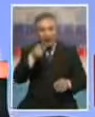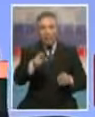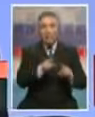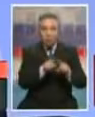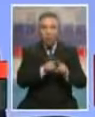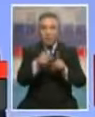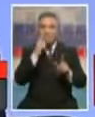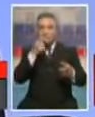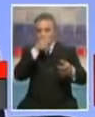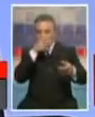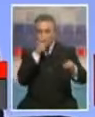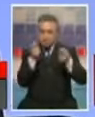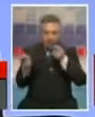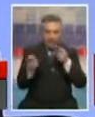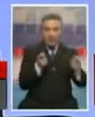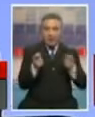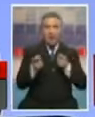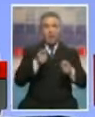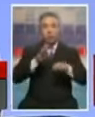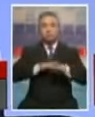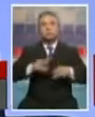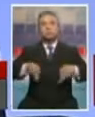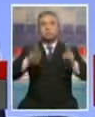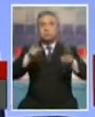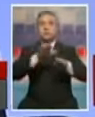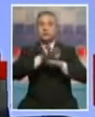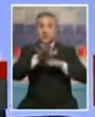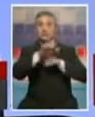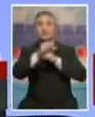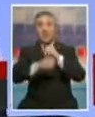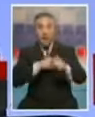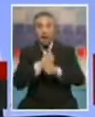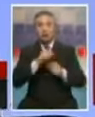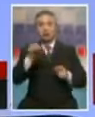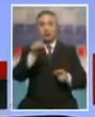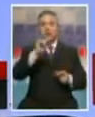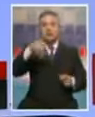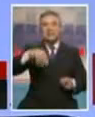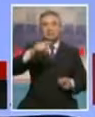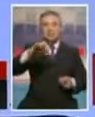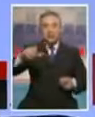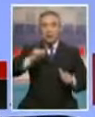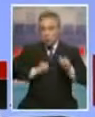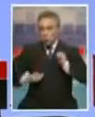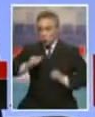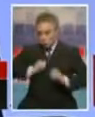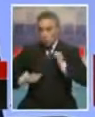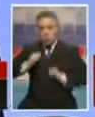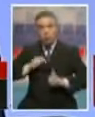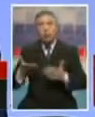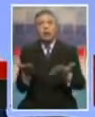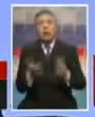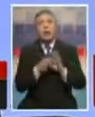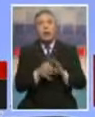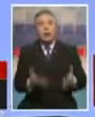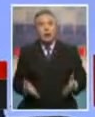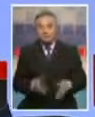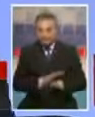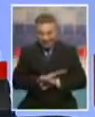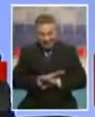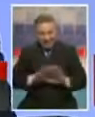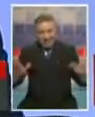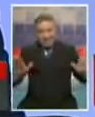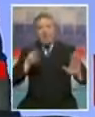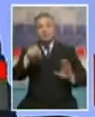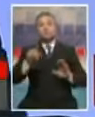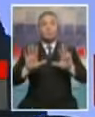lógicas de mercado que permitieron que en 15 años, vía CIMSE, vía atormentar a nuestros niños, no ha pasado naranja. Déjeme decirle que el